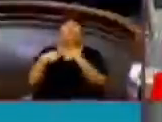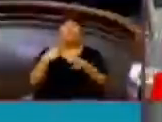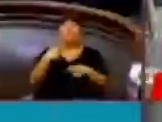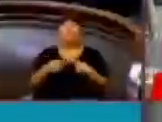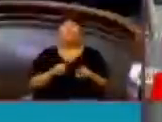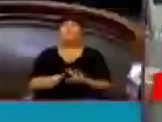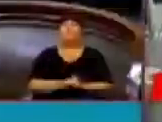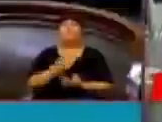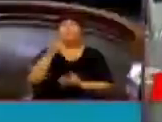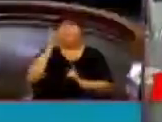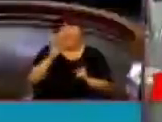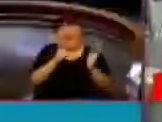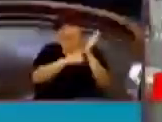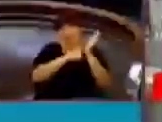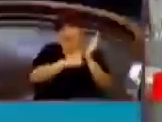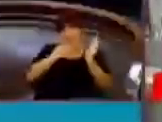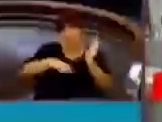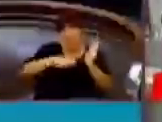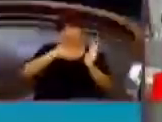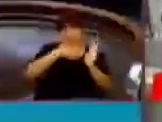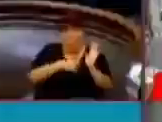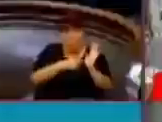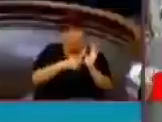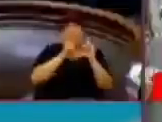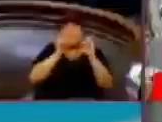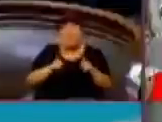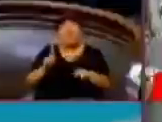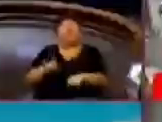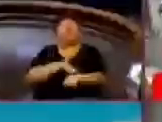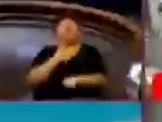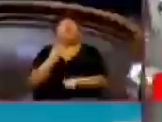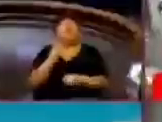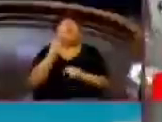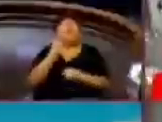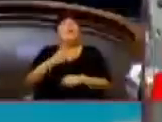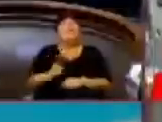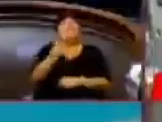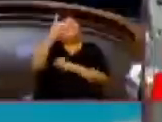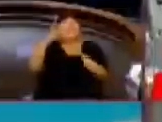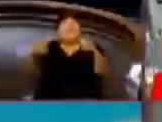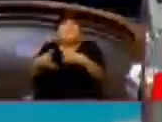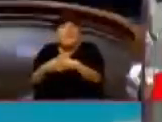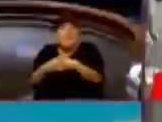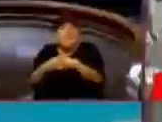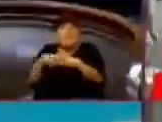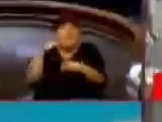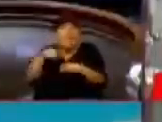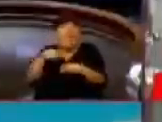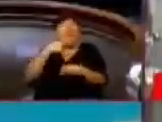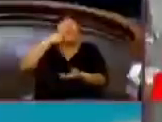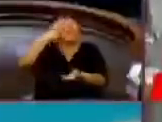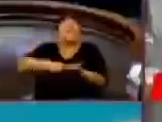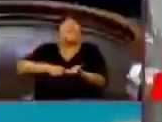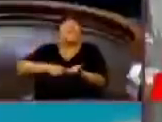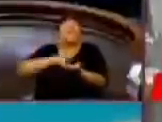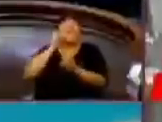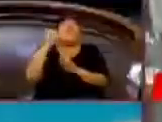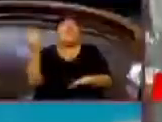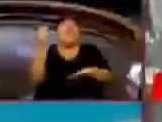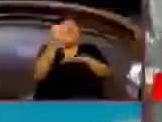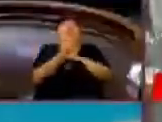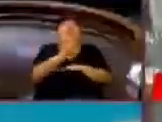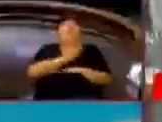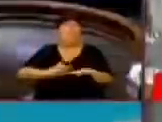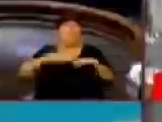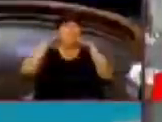pero va a estar más regalada en el futuro si sigue. Lo dije de manera diferente. Me puedo preparar para el 2023 y una cosa que